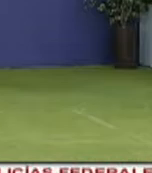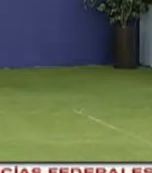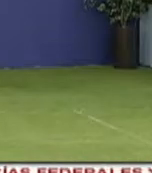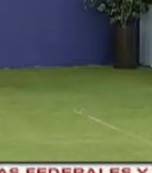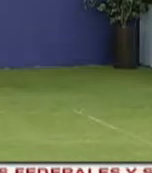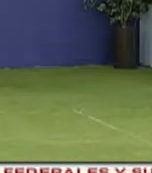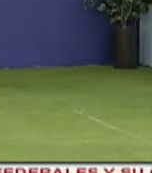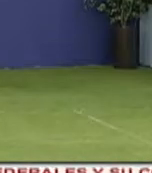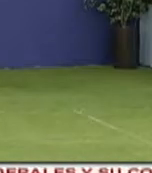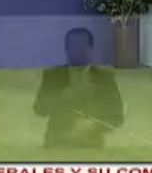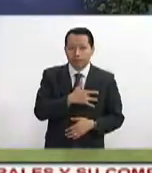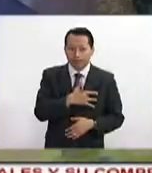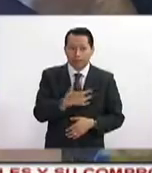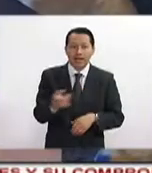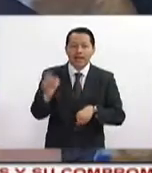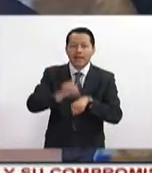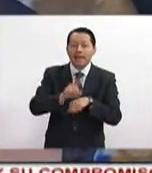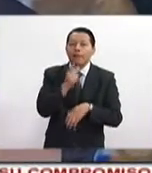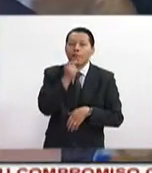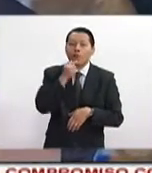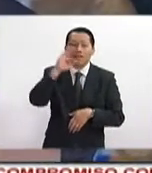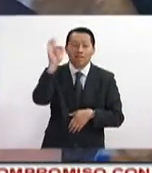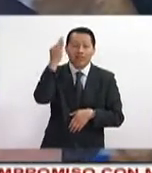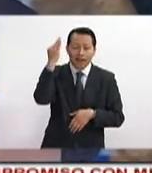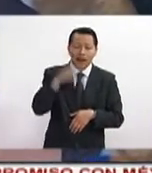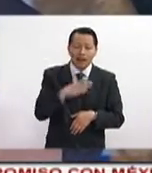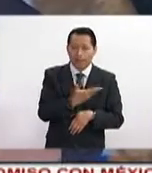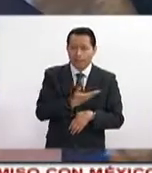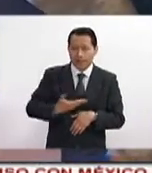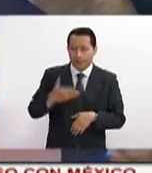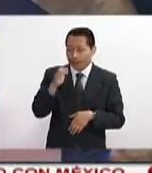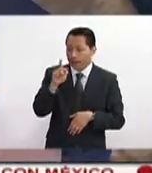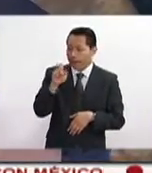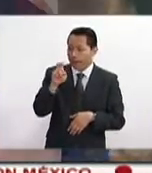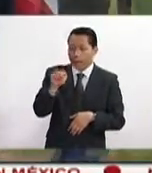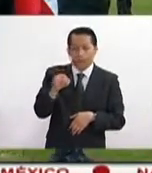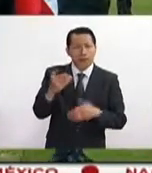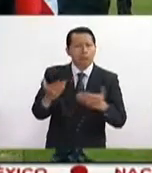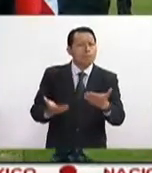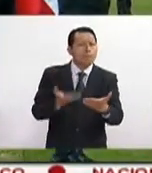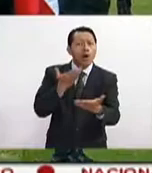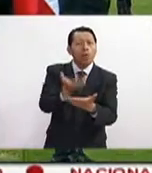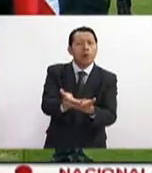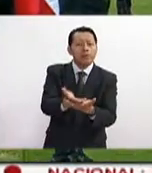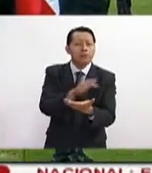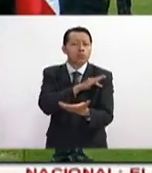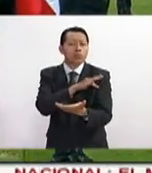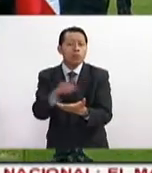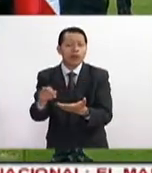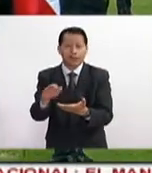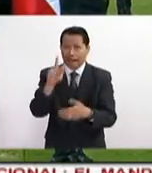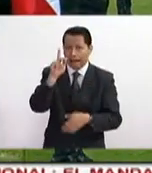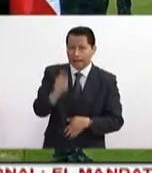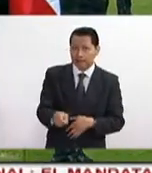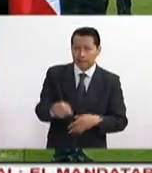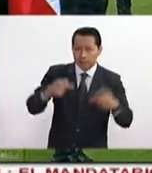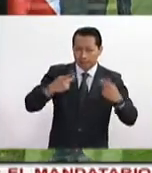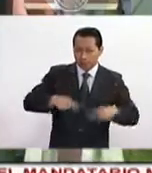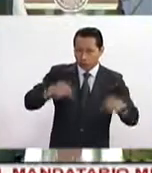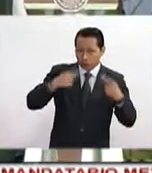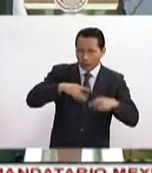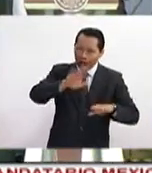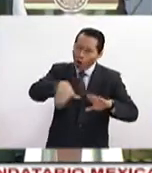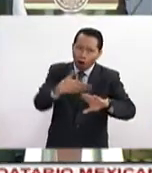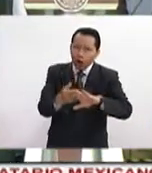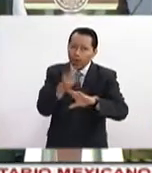En la conmemoración del Día del Policía Federal, el presidente Enrique Peña Nieto propuso que se incrementen los castigos contra quienes